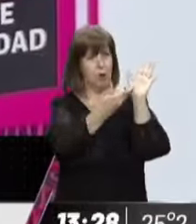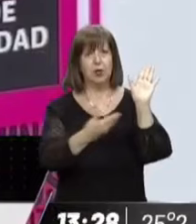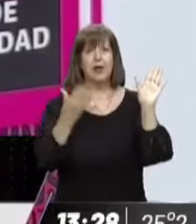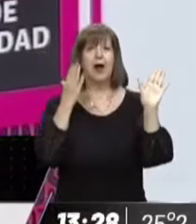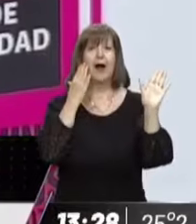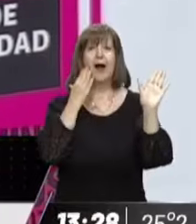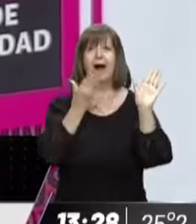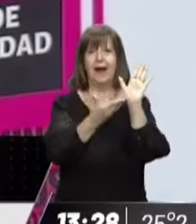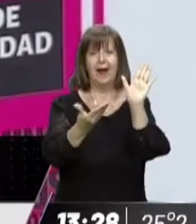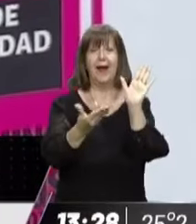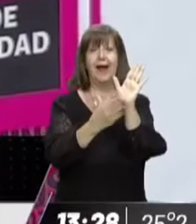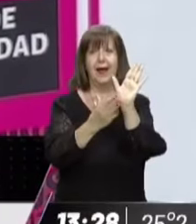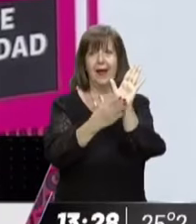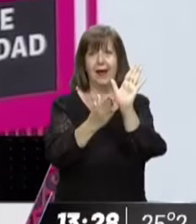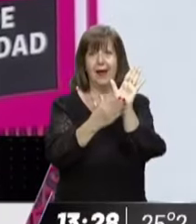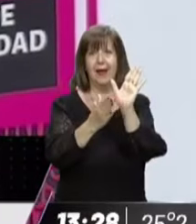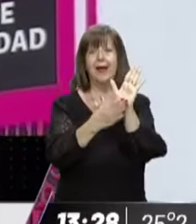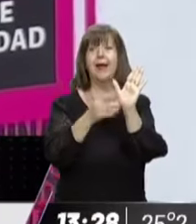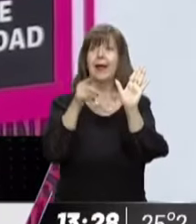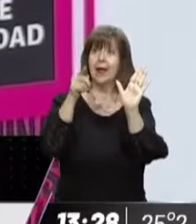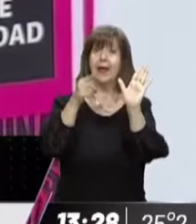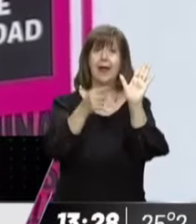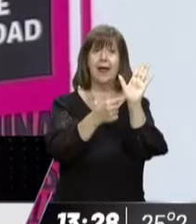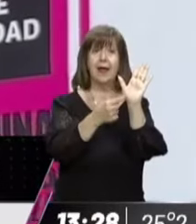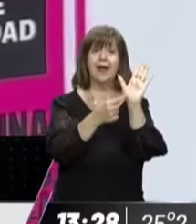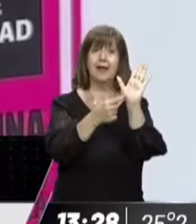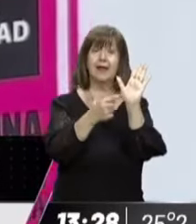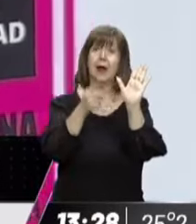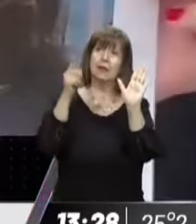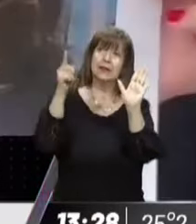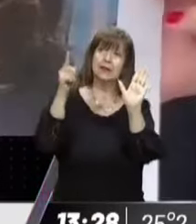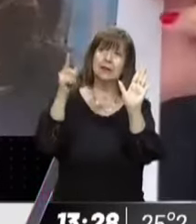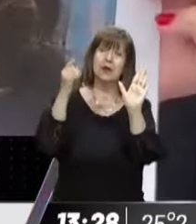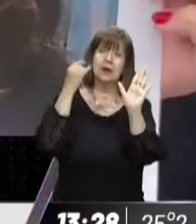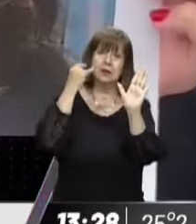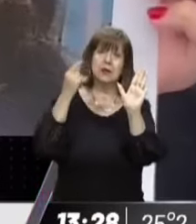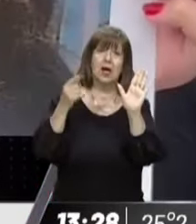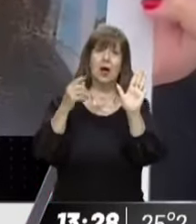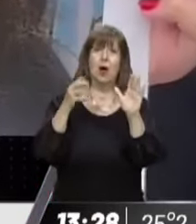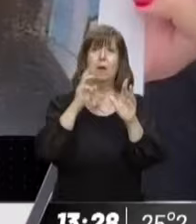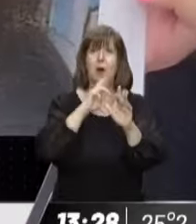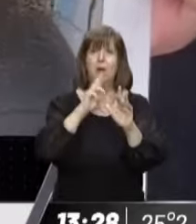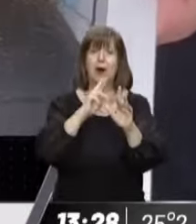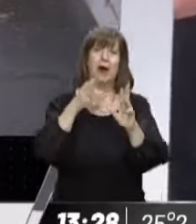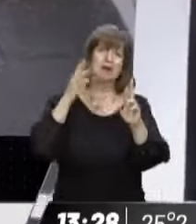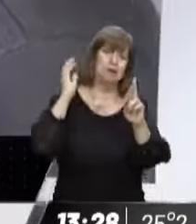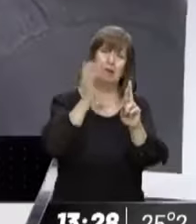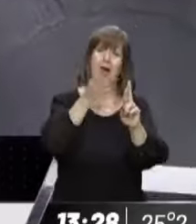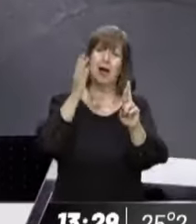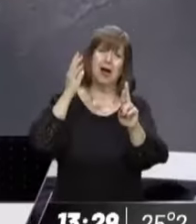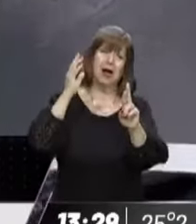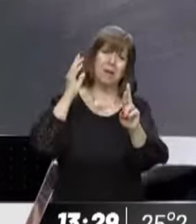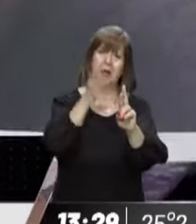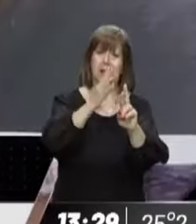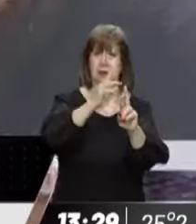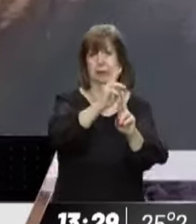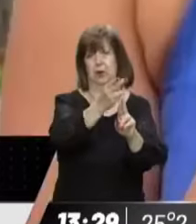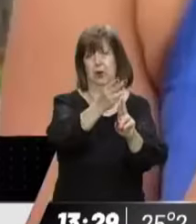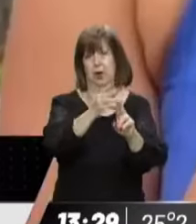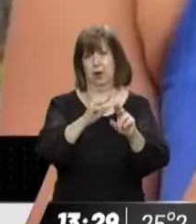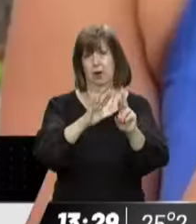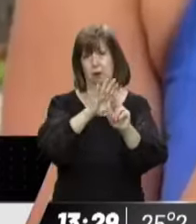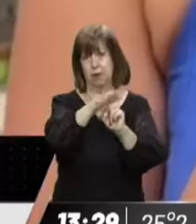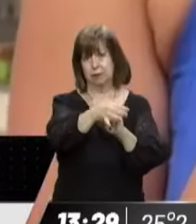bueno, nada, y visibilizar, digamos, esta situación ya de como flagelo de femicidios y